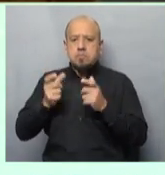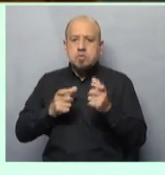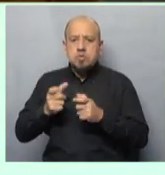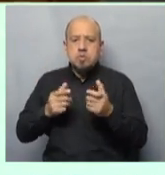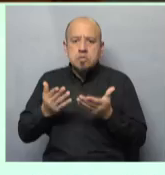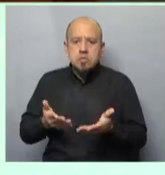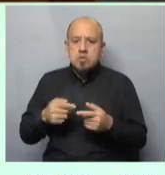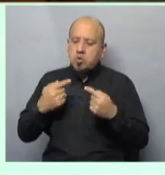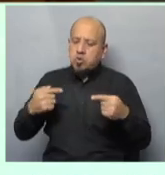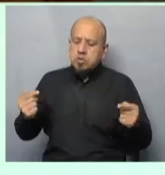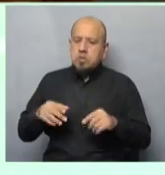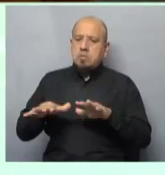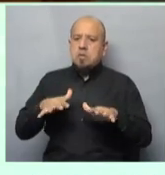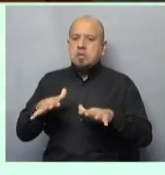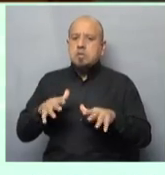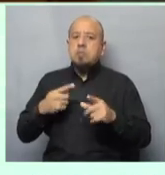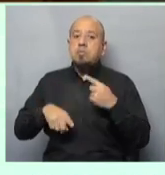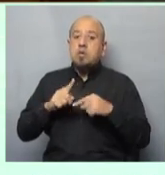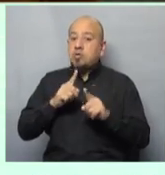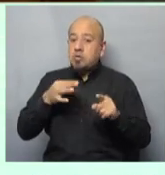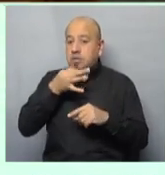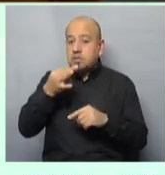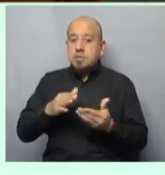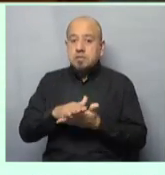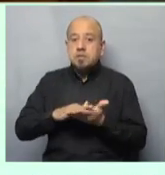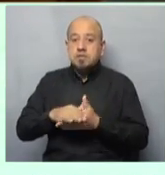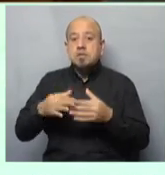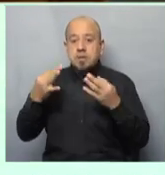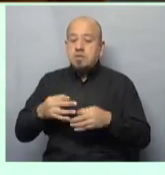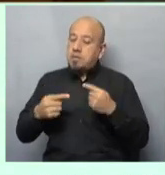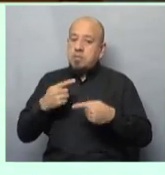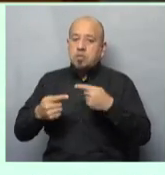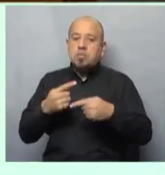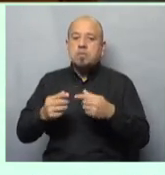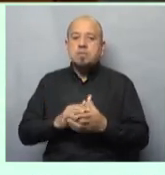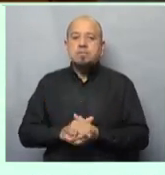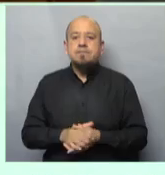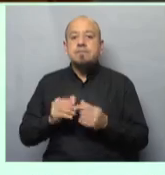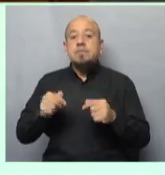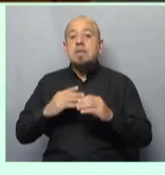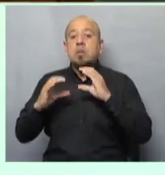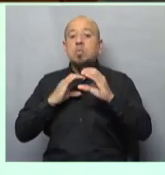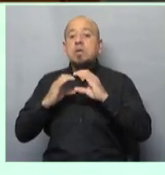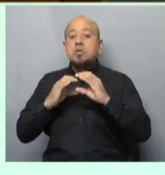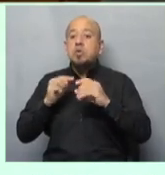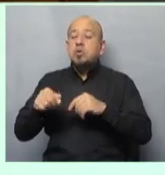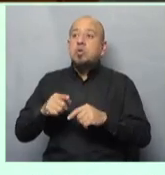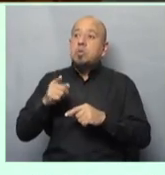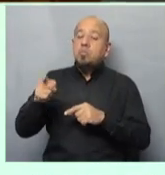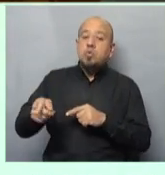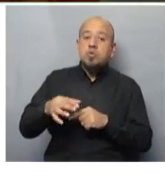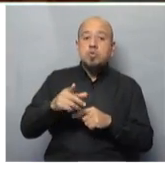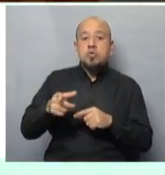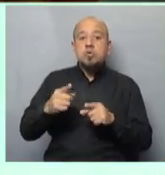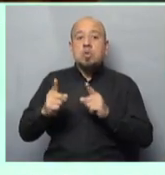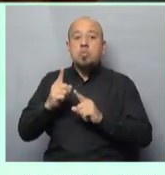pasado cosas muy similares, solo que no se han animado a hablar. Así que la verdad es para seguir esto. esta comunicación pública, tú además agregás que